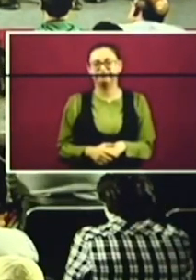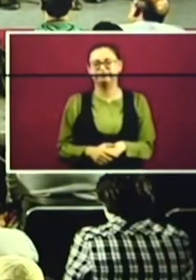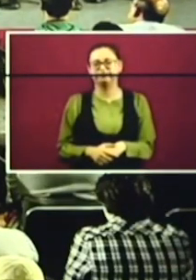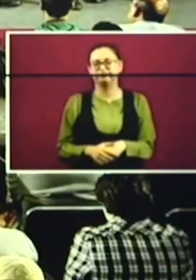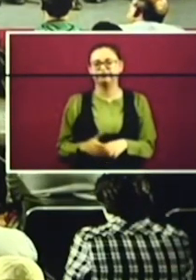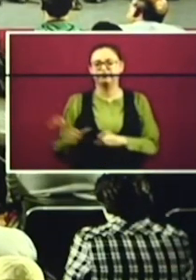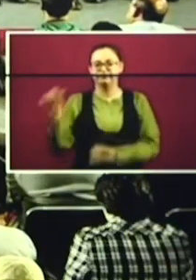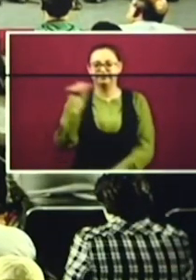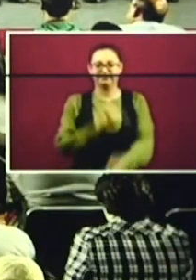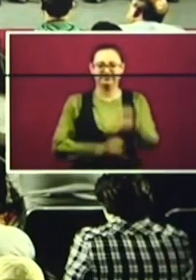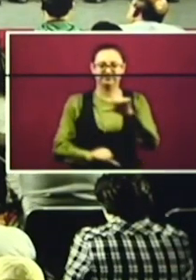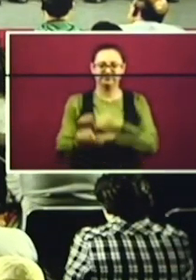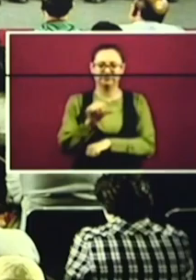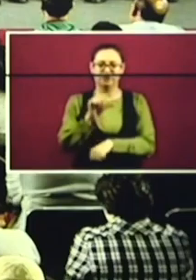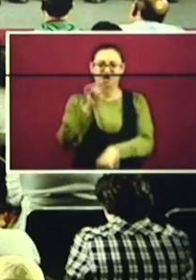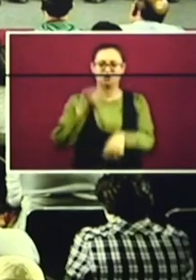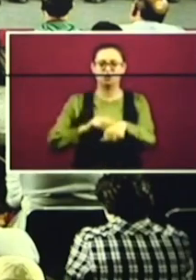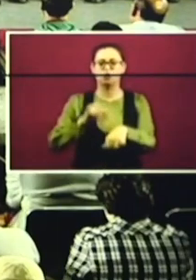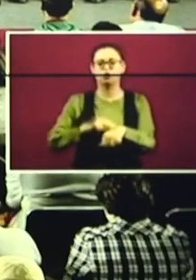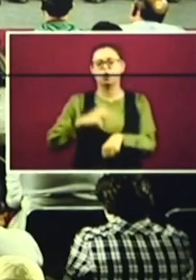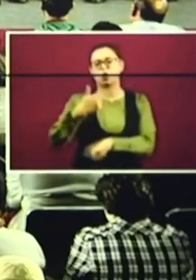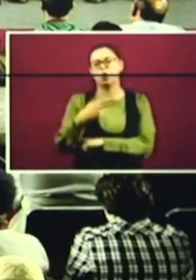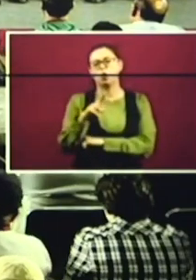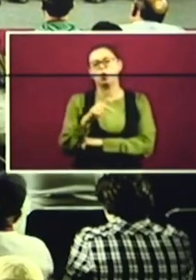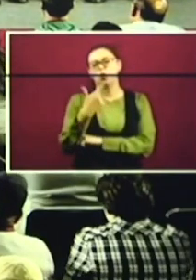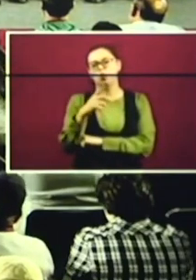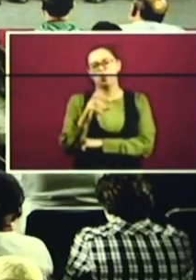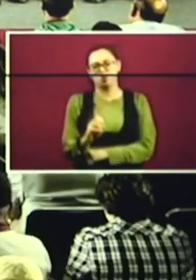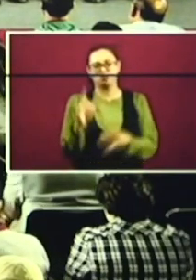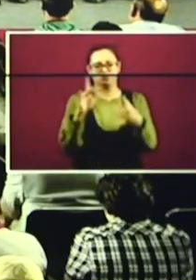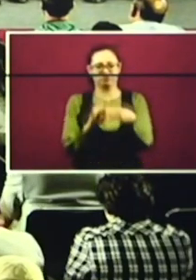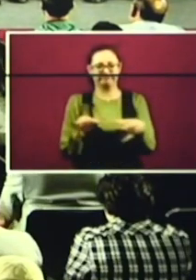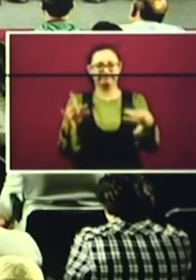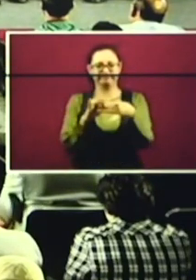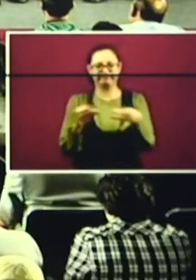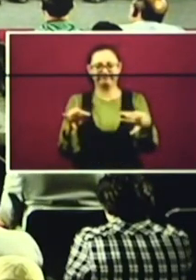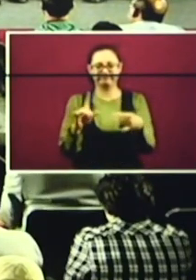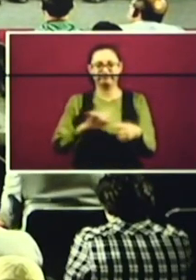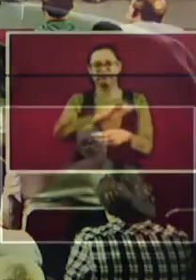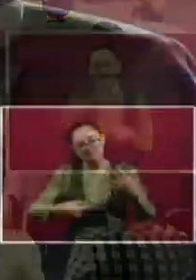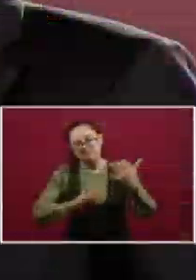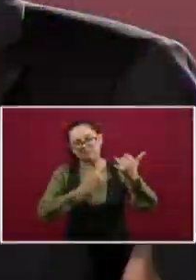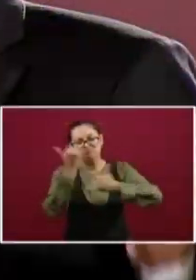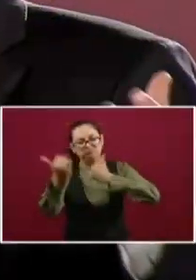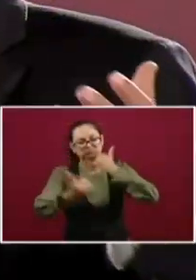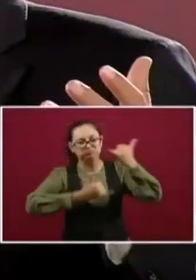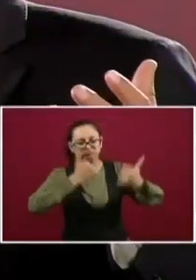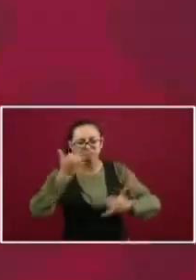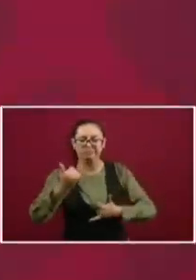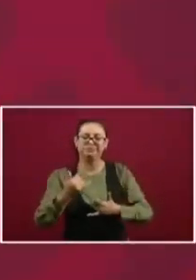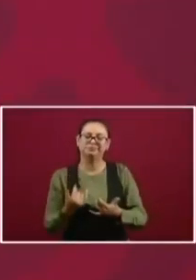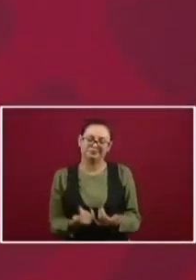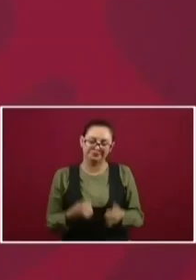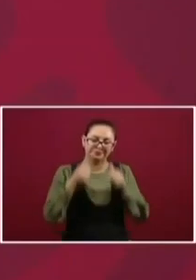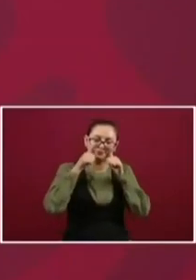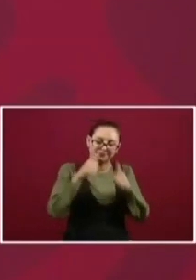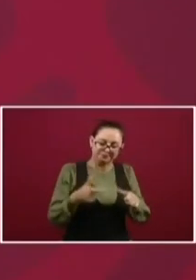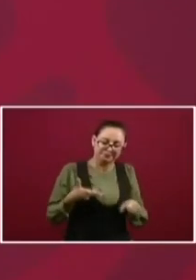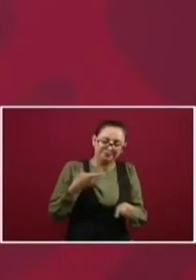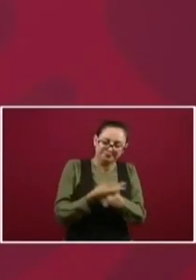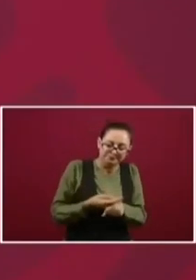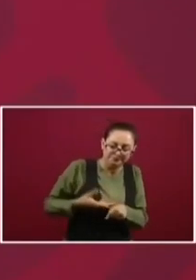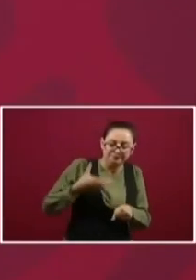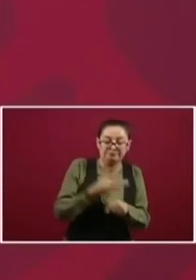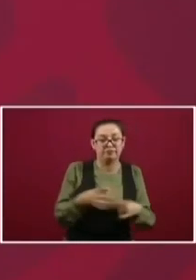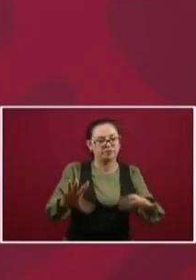fue una muy buena decisión reformar la constitución para crear la guardia nacional que lleva tiempo pero